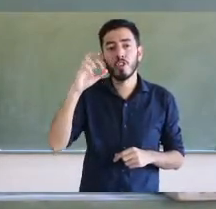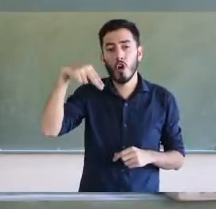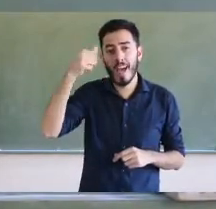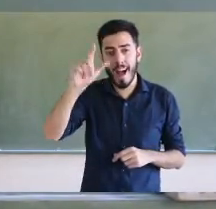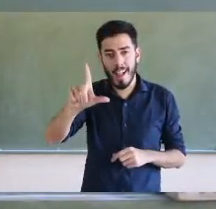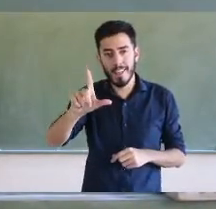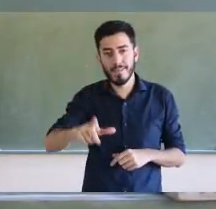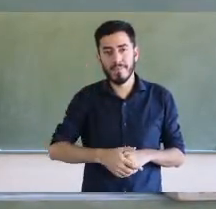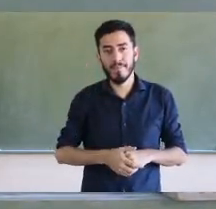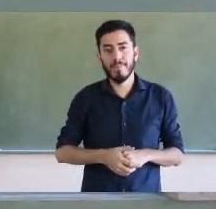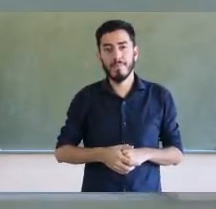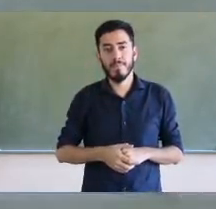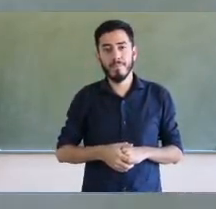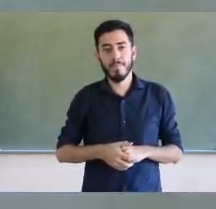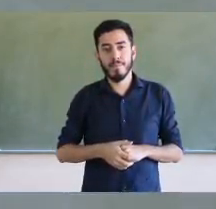Música